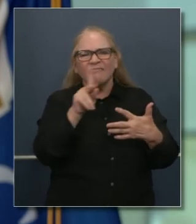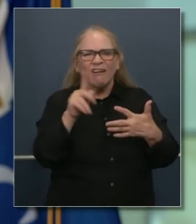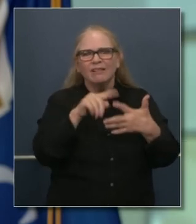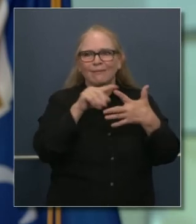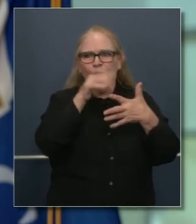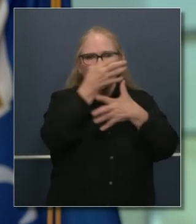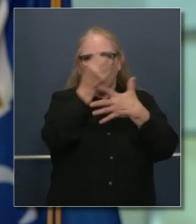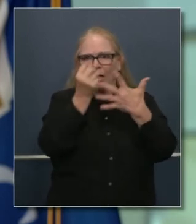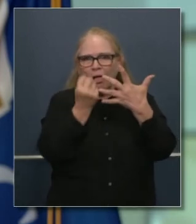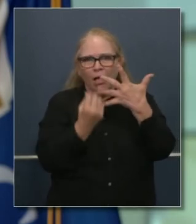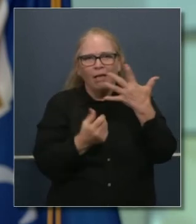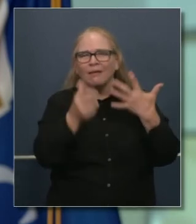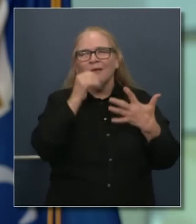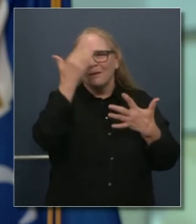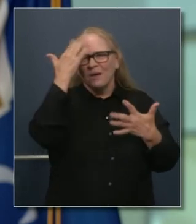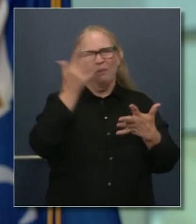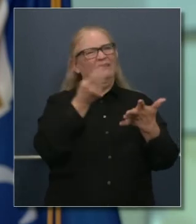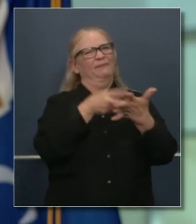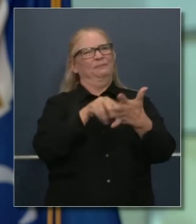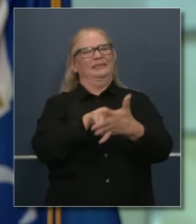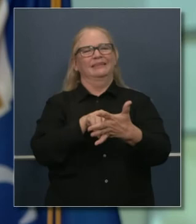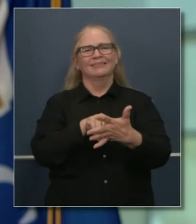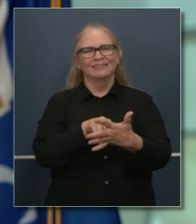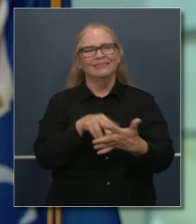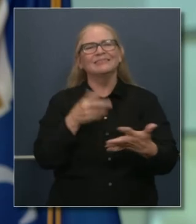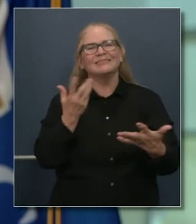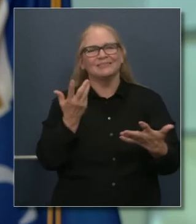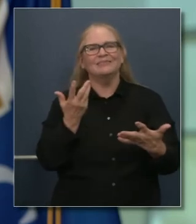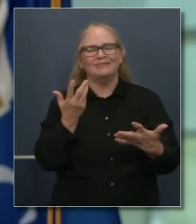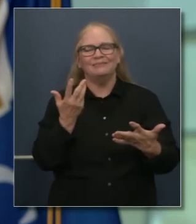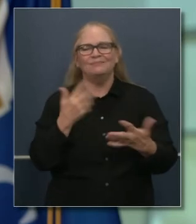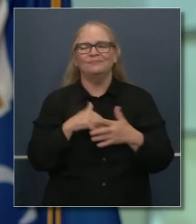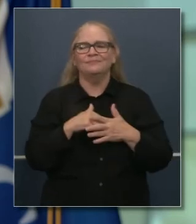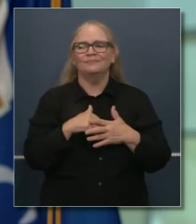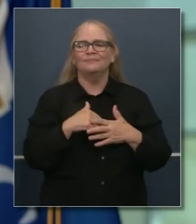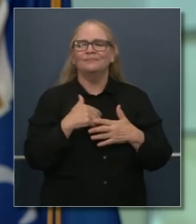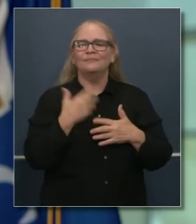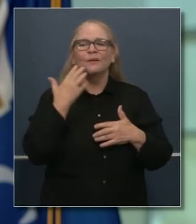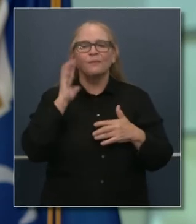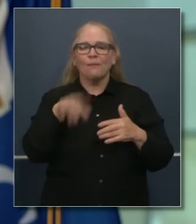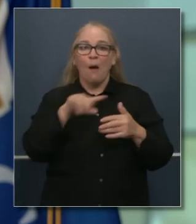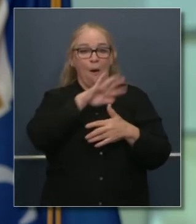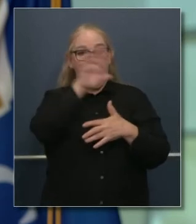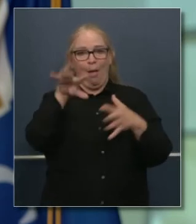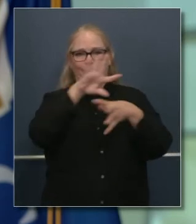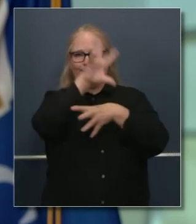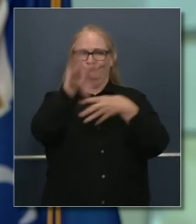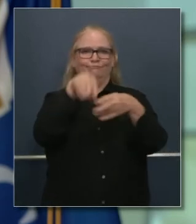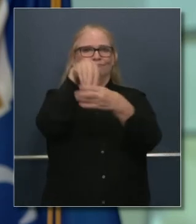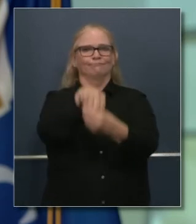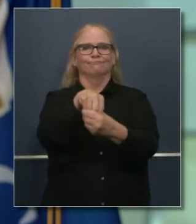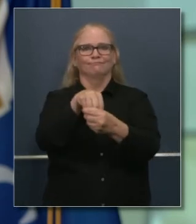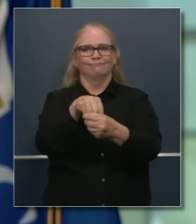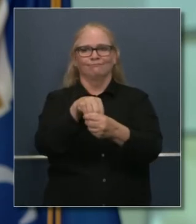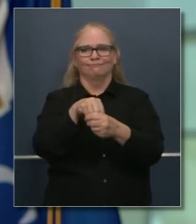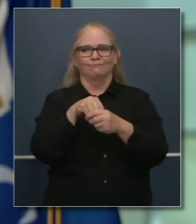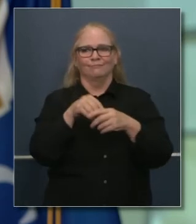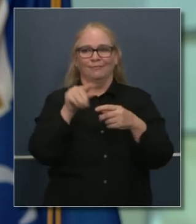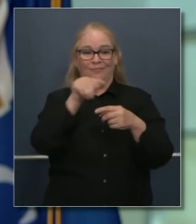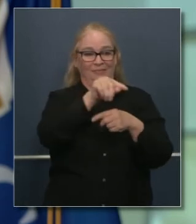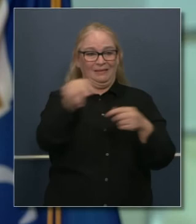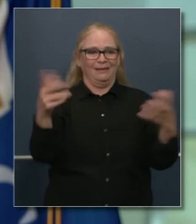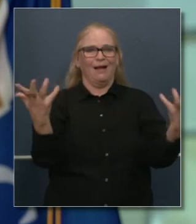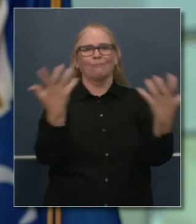imagino que muchos de ustedes están en las nubes sin saber a qué me refiero pero debes saber que todo está conectado y la